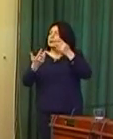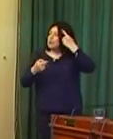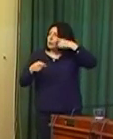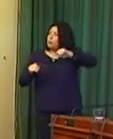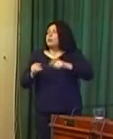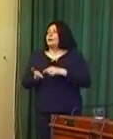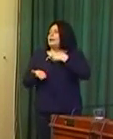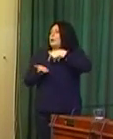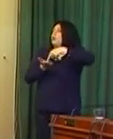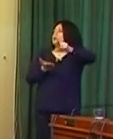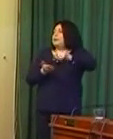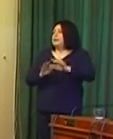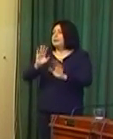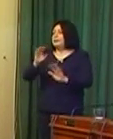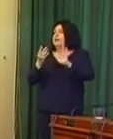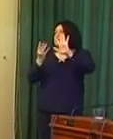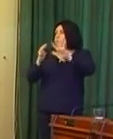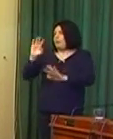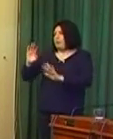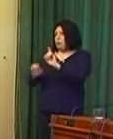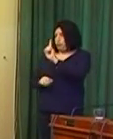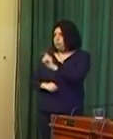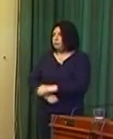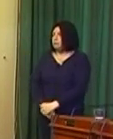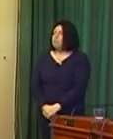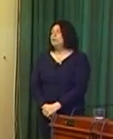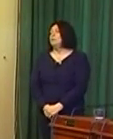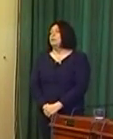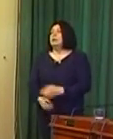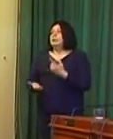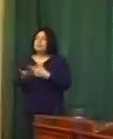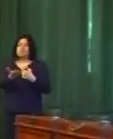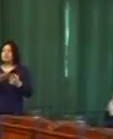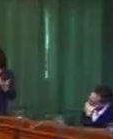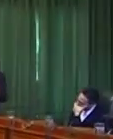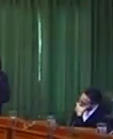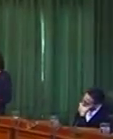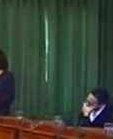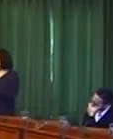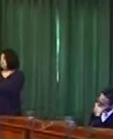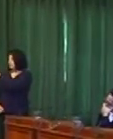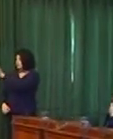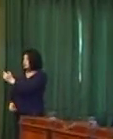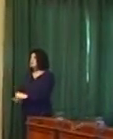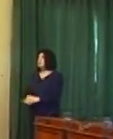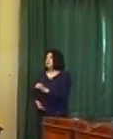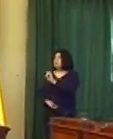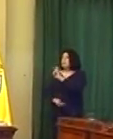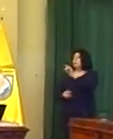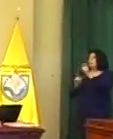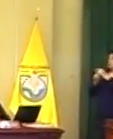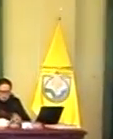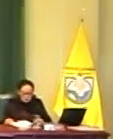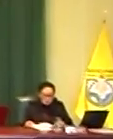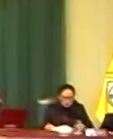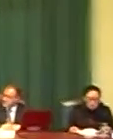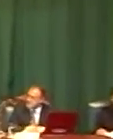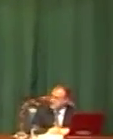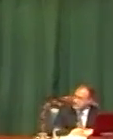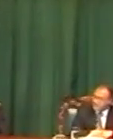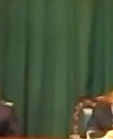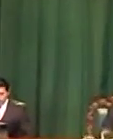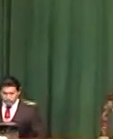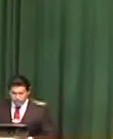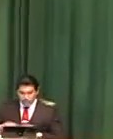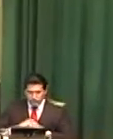previsto en la ordenanza 1911. Al debate, le damos el uso de la palabra a la regidora